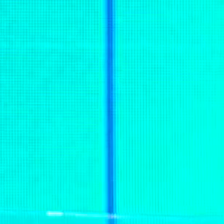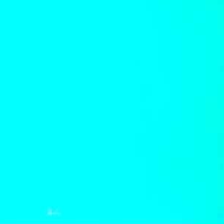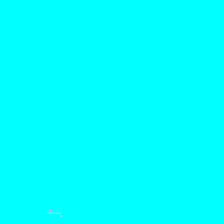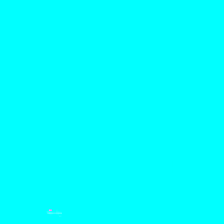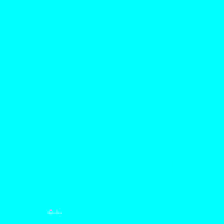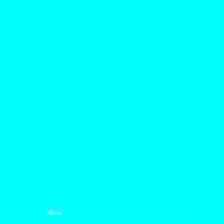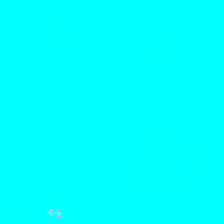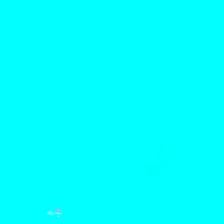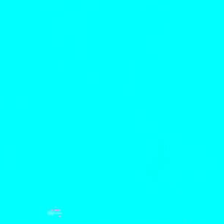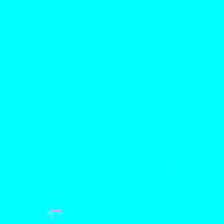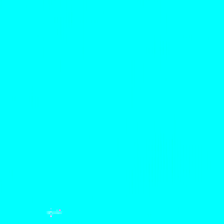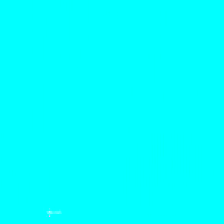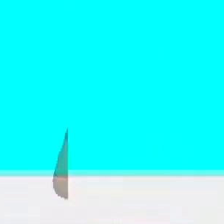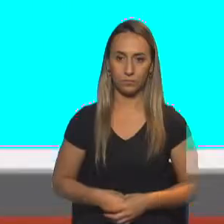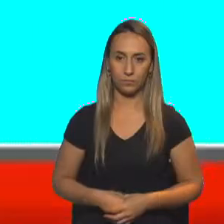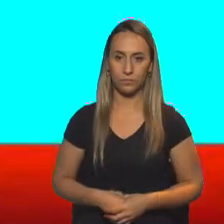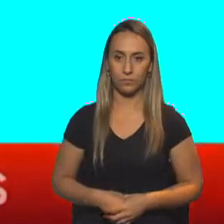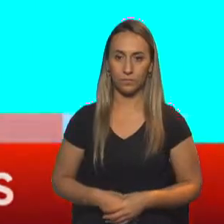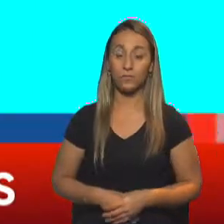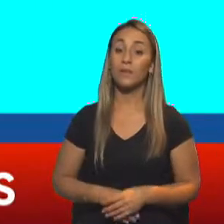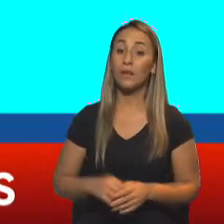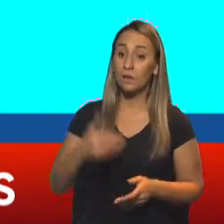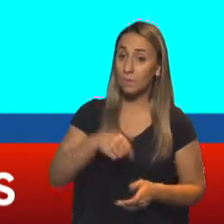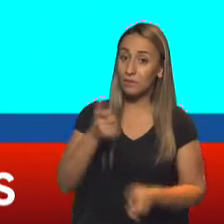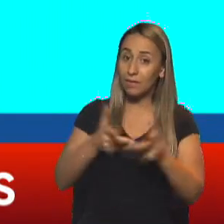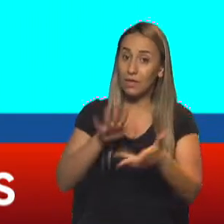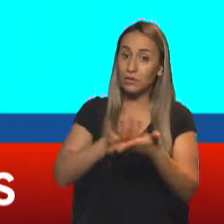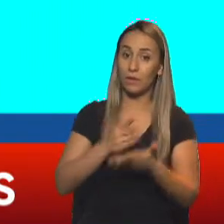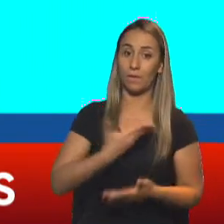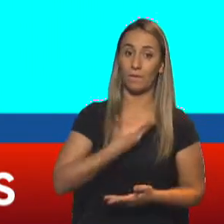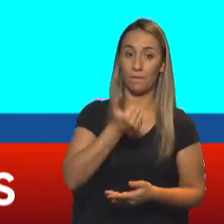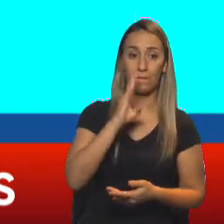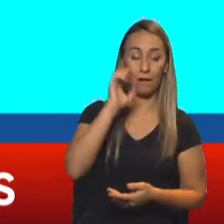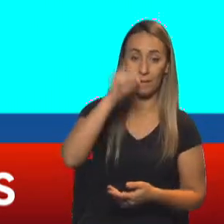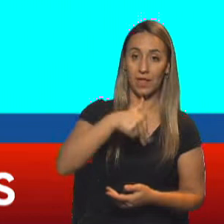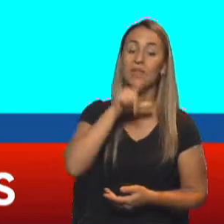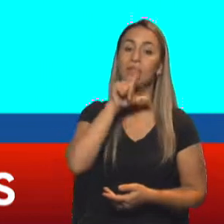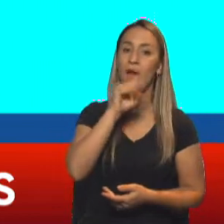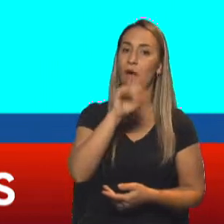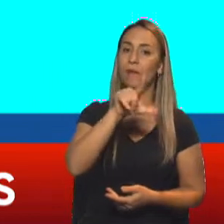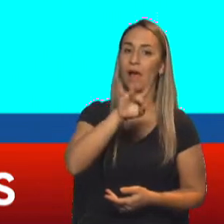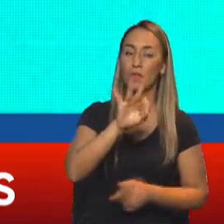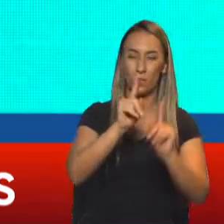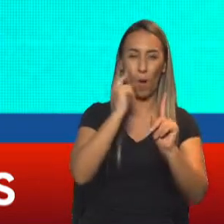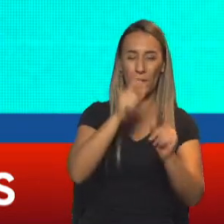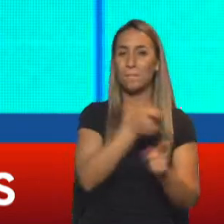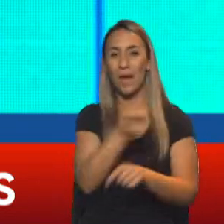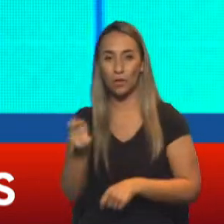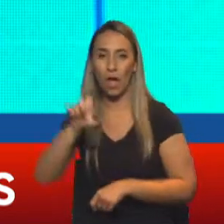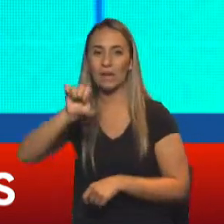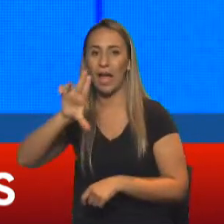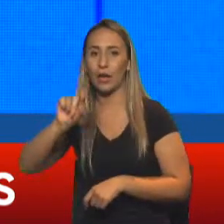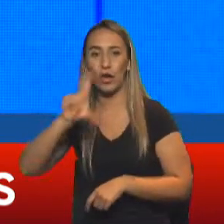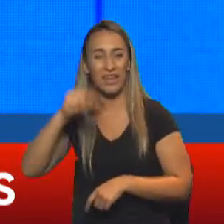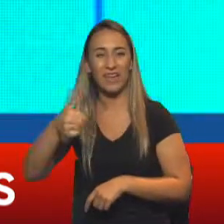Y tenemos que hablar de Fabián Tablado, el femicida de Carolina Aló. Recordarán ustedes este brutal femicidio, la mató de